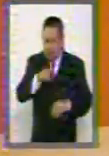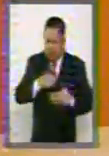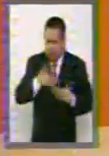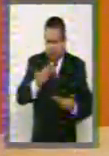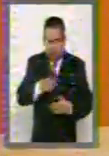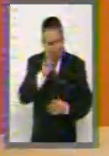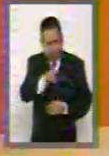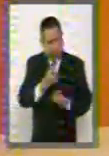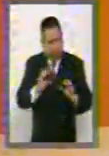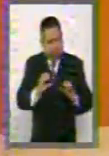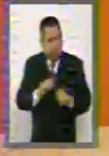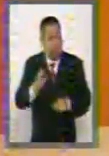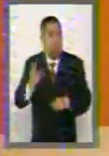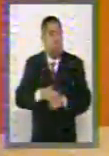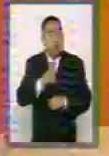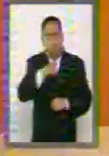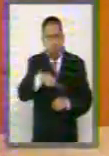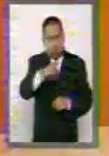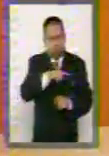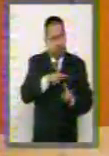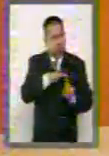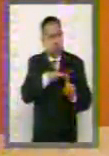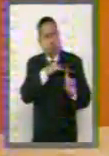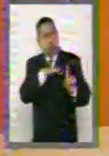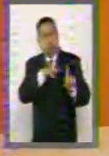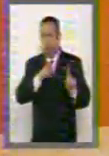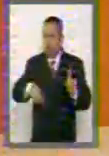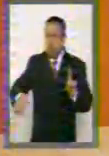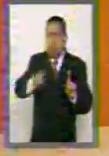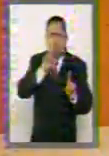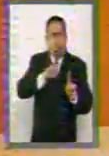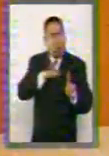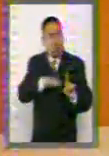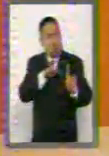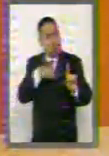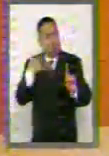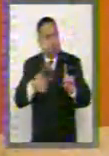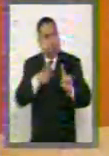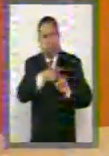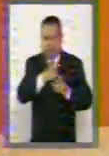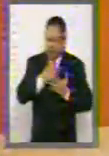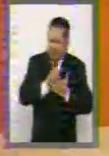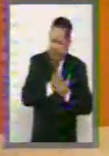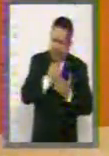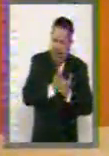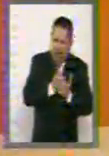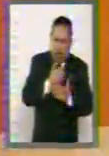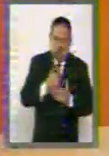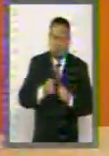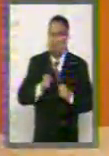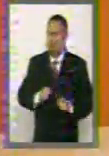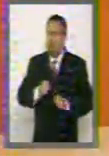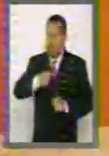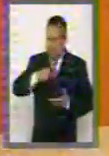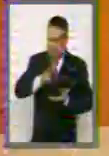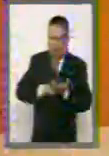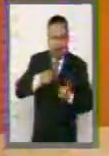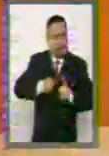digo, porque ustedes son la demostración que las mujeres se ganan los espacios con méritos